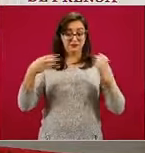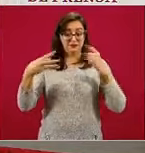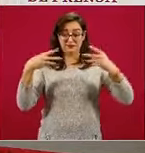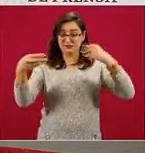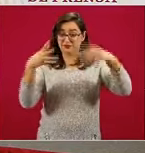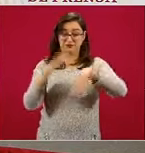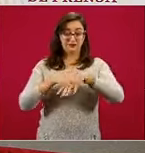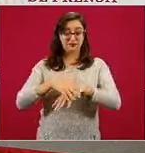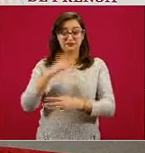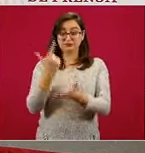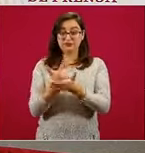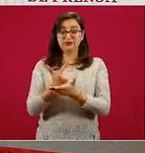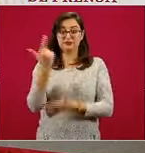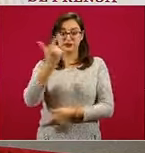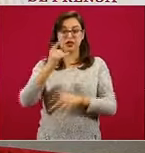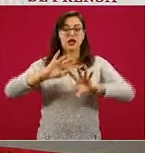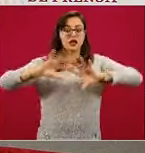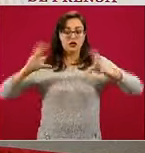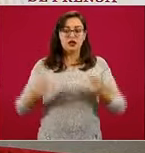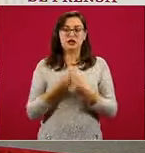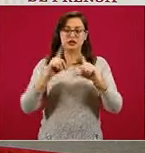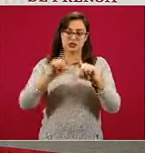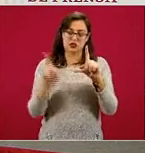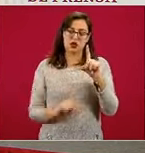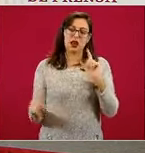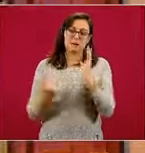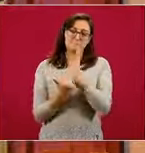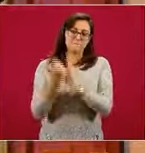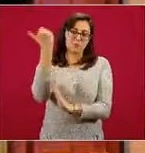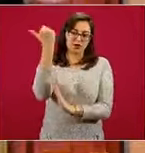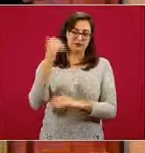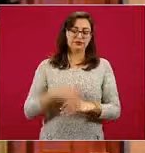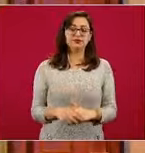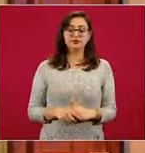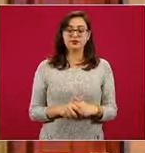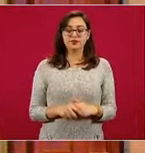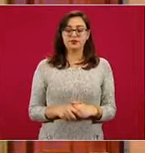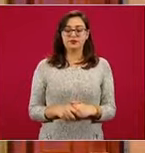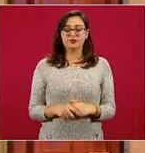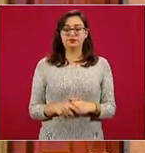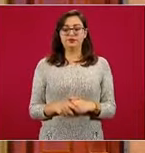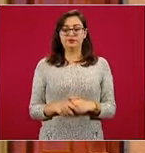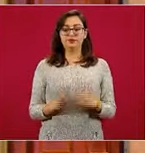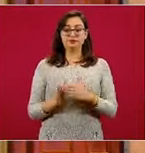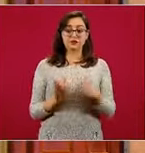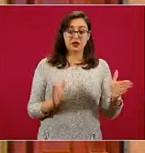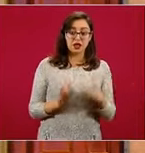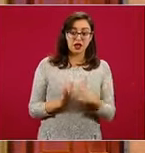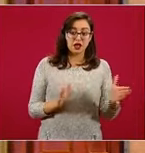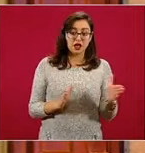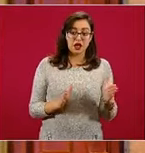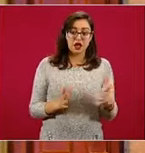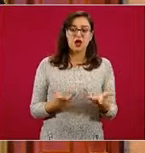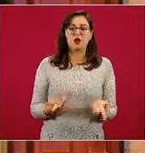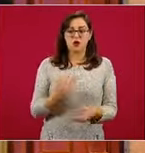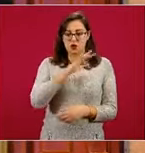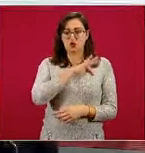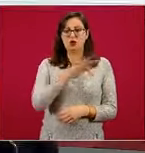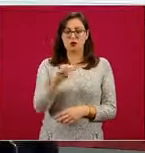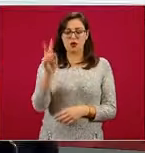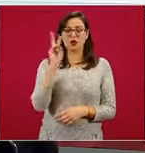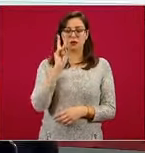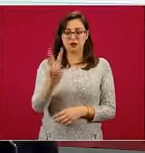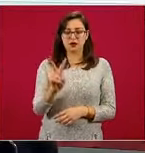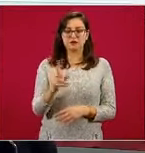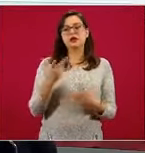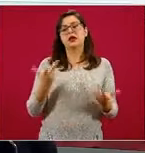eso elevan el porcentaje de positividad nacional. Y si vemos las entidades de la izquierda, son precisamente en su mayoría las